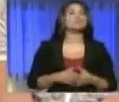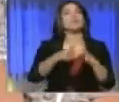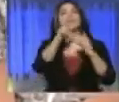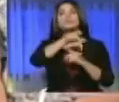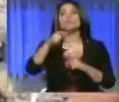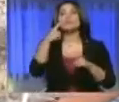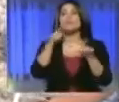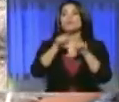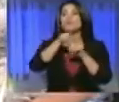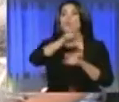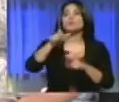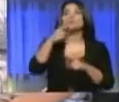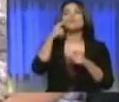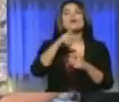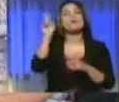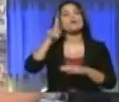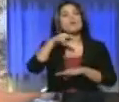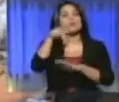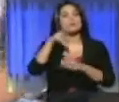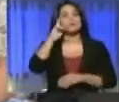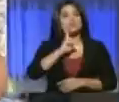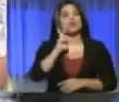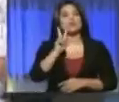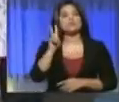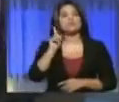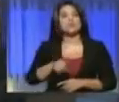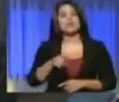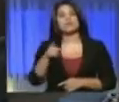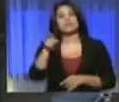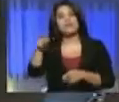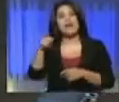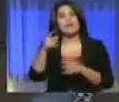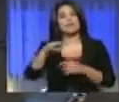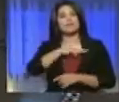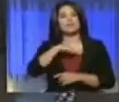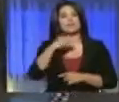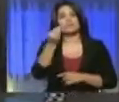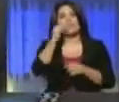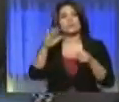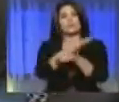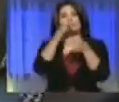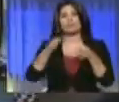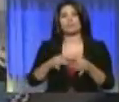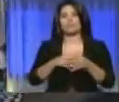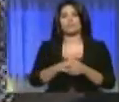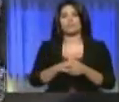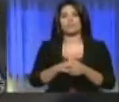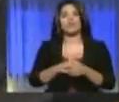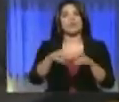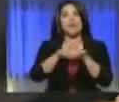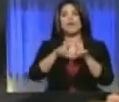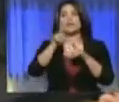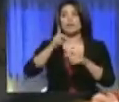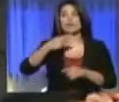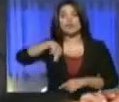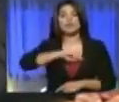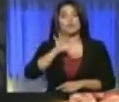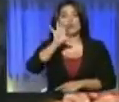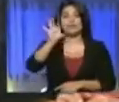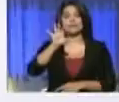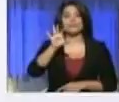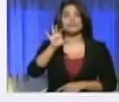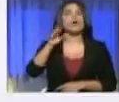agenda económica bolivariana, la gran misión abastecimiento soberano, en el tremendo esfuerzo que está haciendo nuestro país